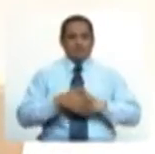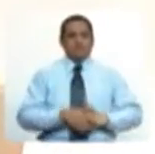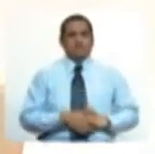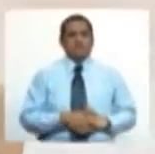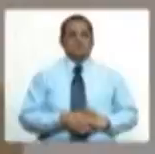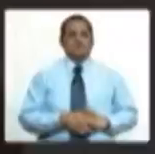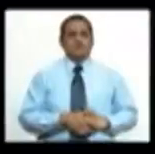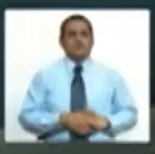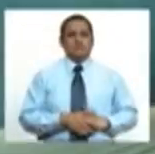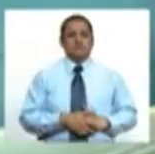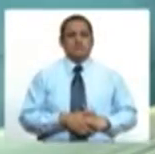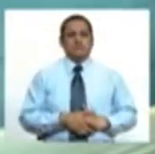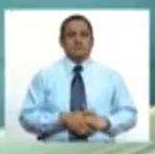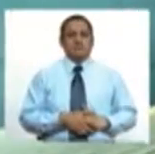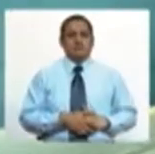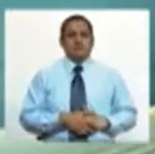programa.